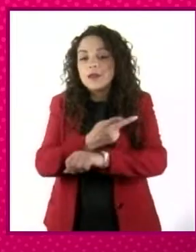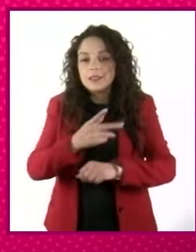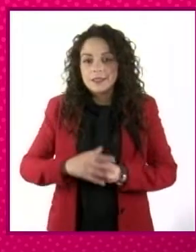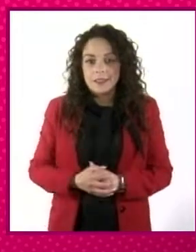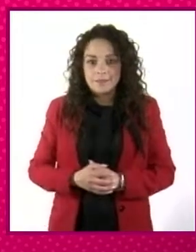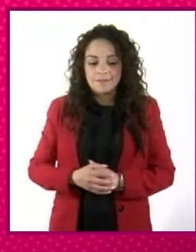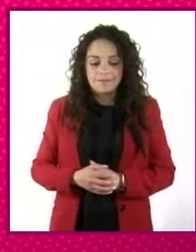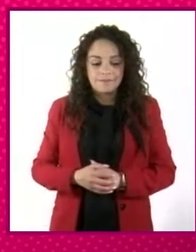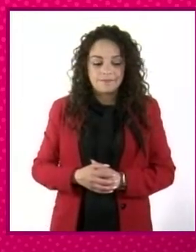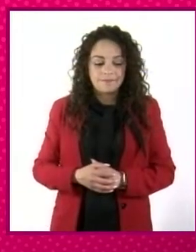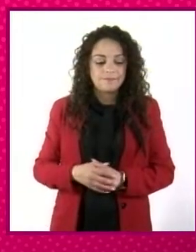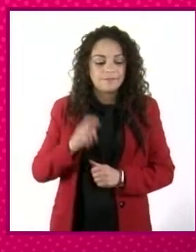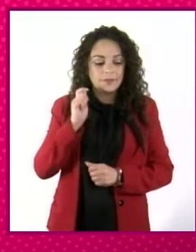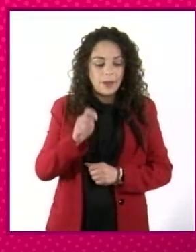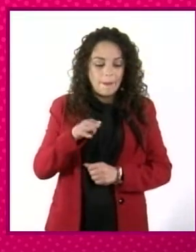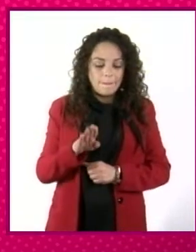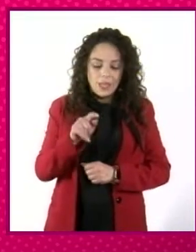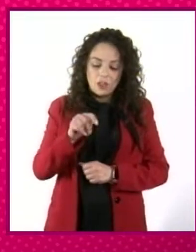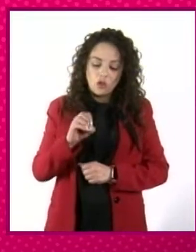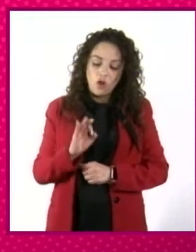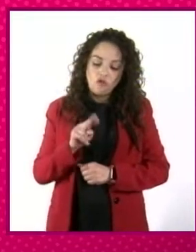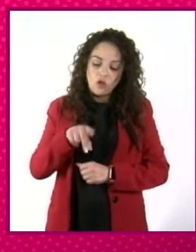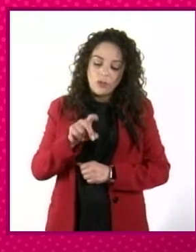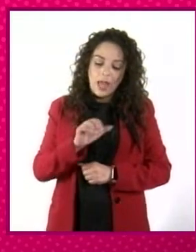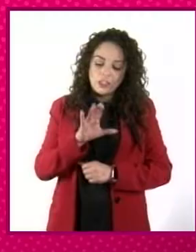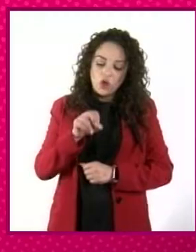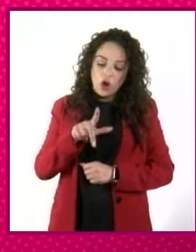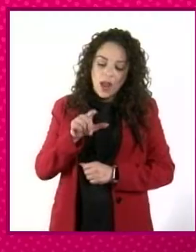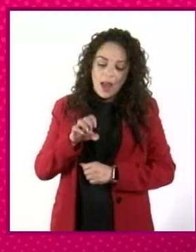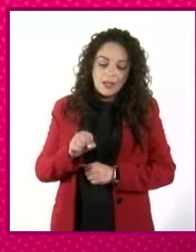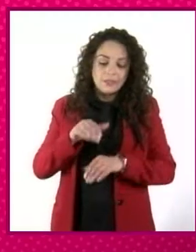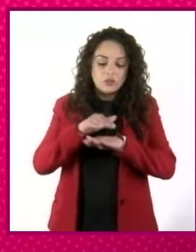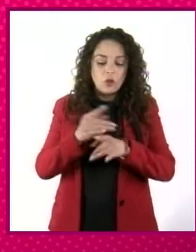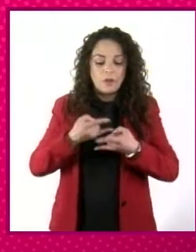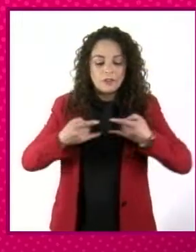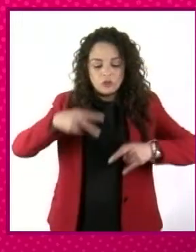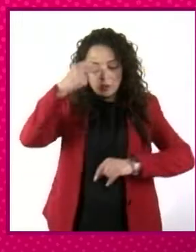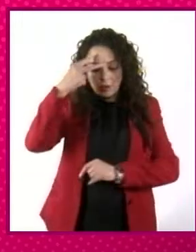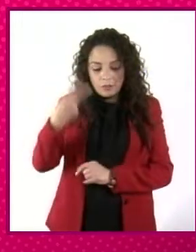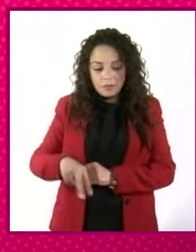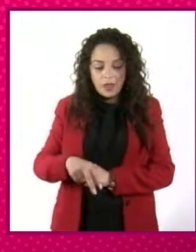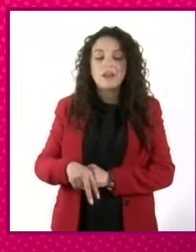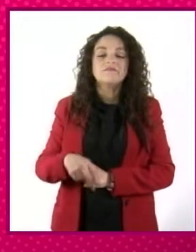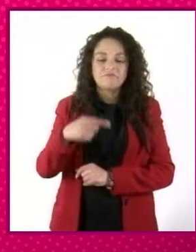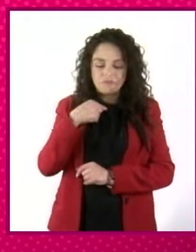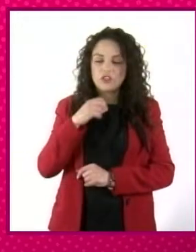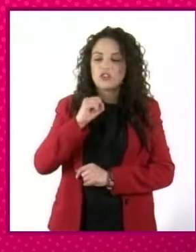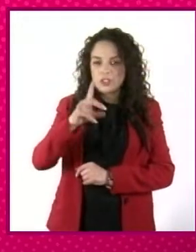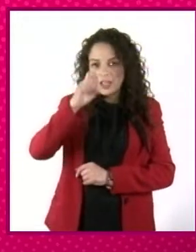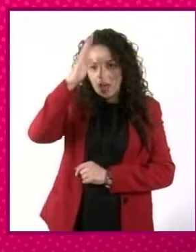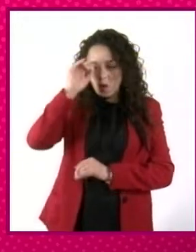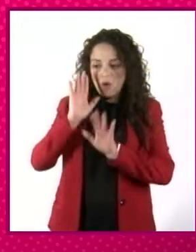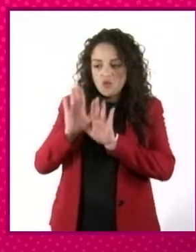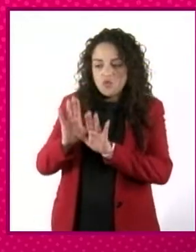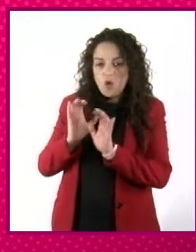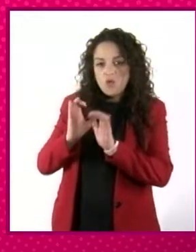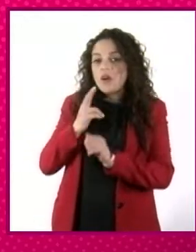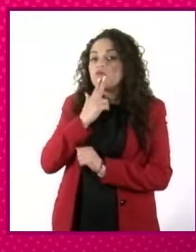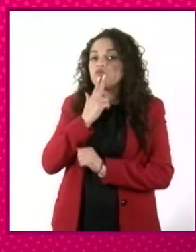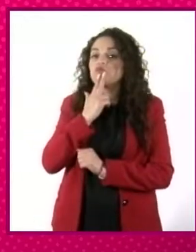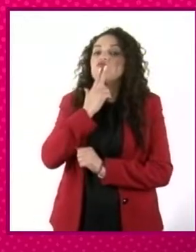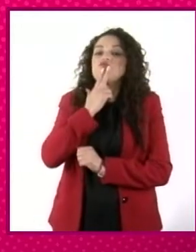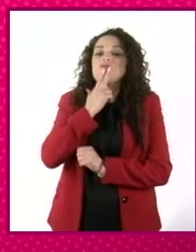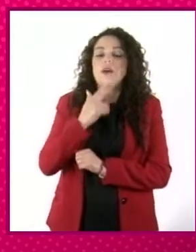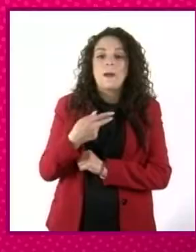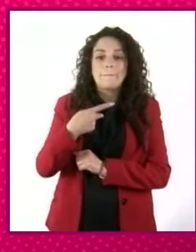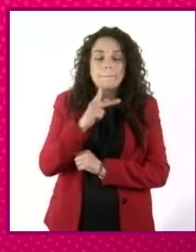llamados fundacionales en la historia de México, yo estoy a favor de que se conserven, pero dejando